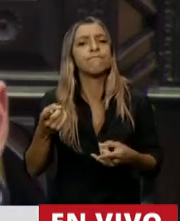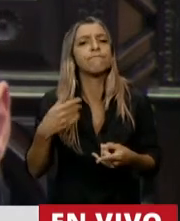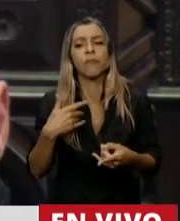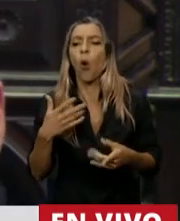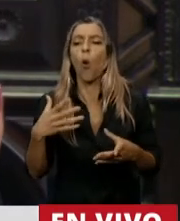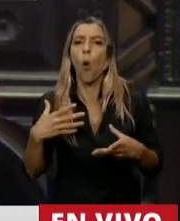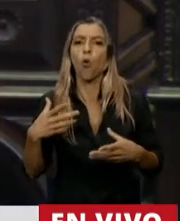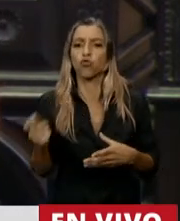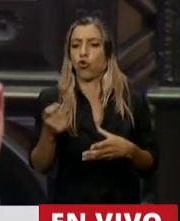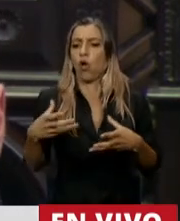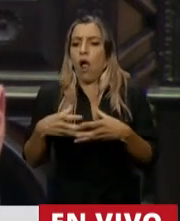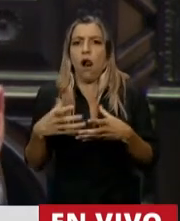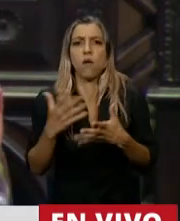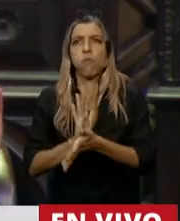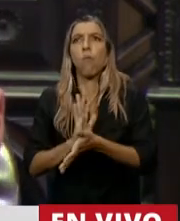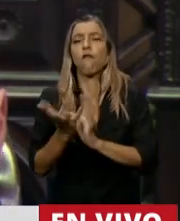social.